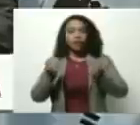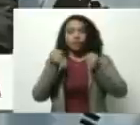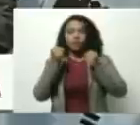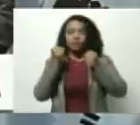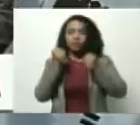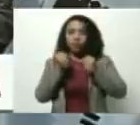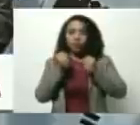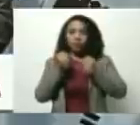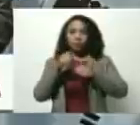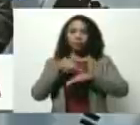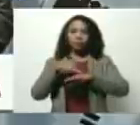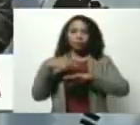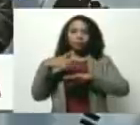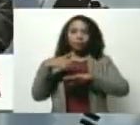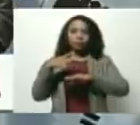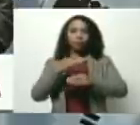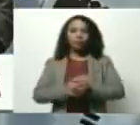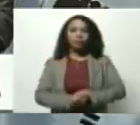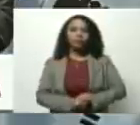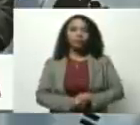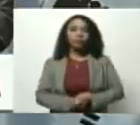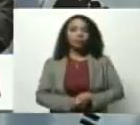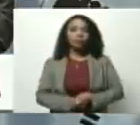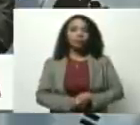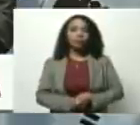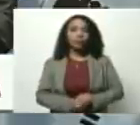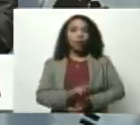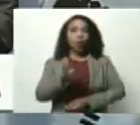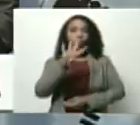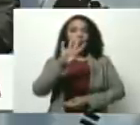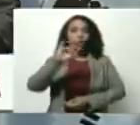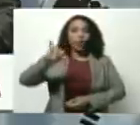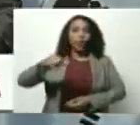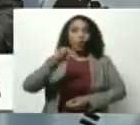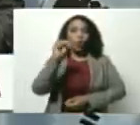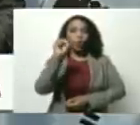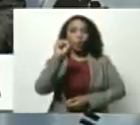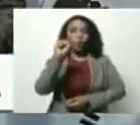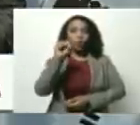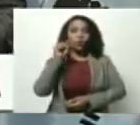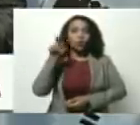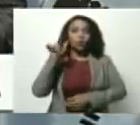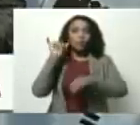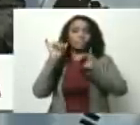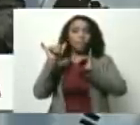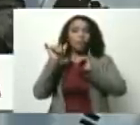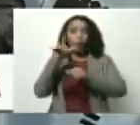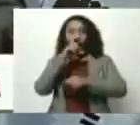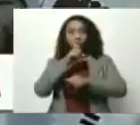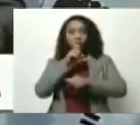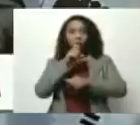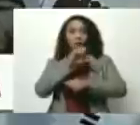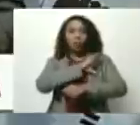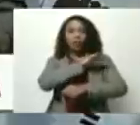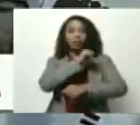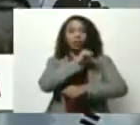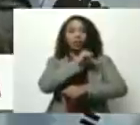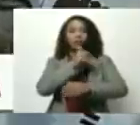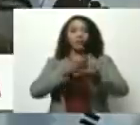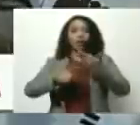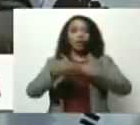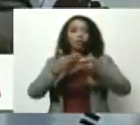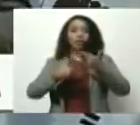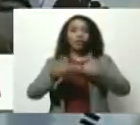extremadamente sensible. El 4 de junio de ese mismo año, el director de los